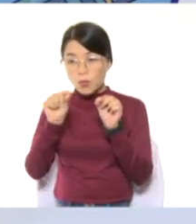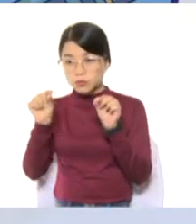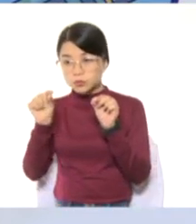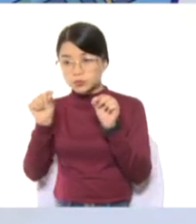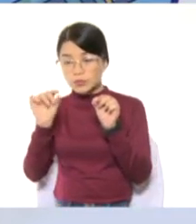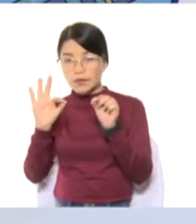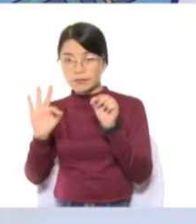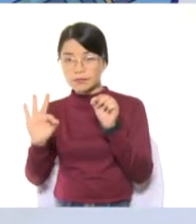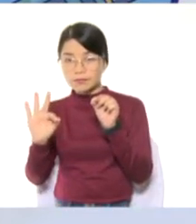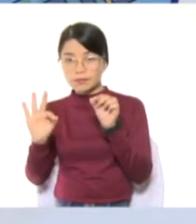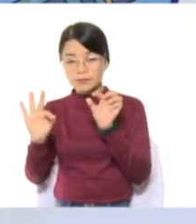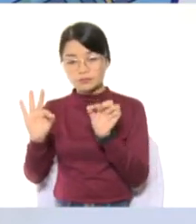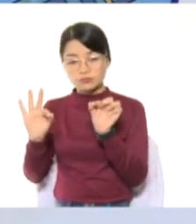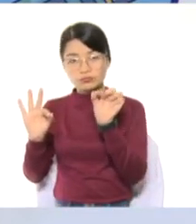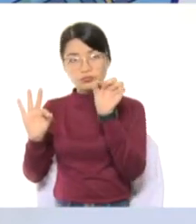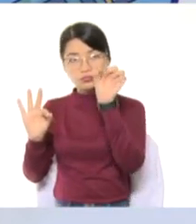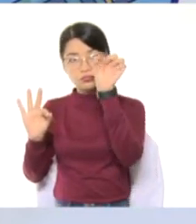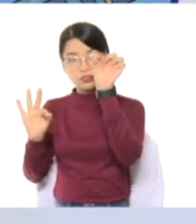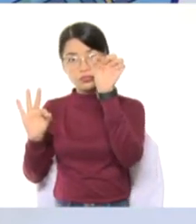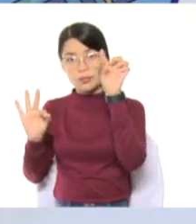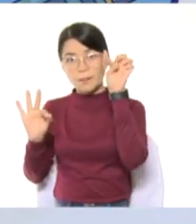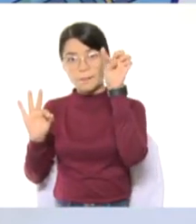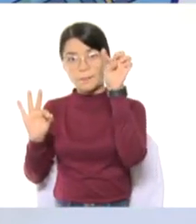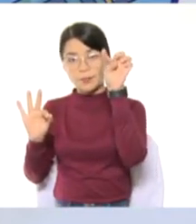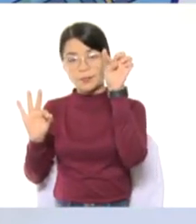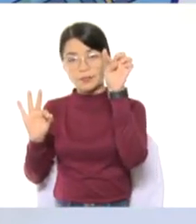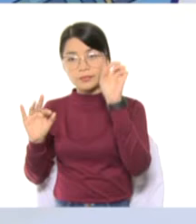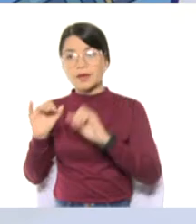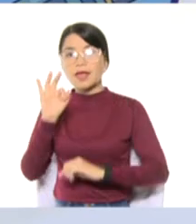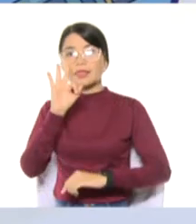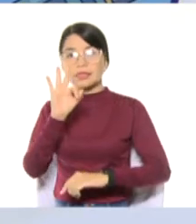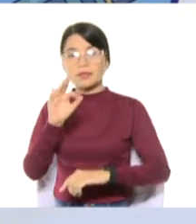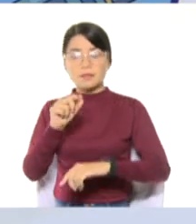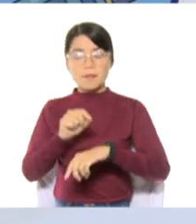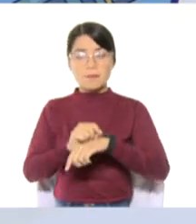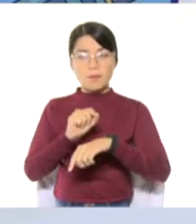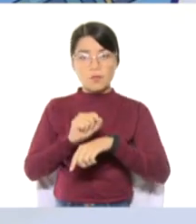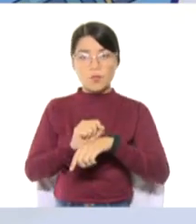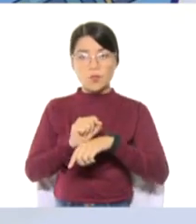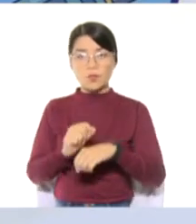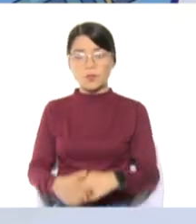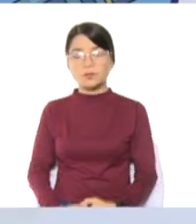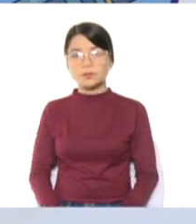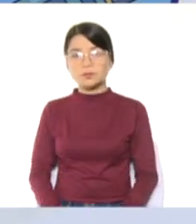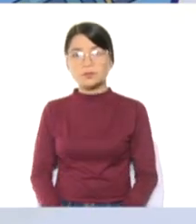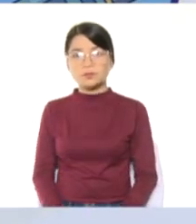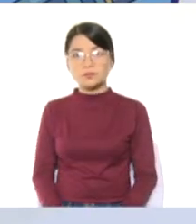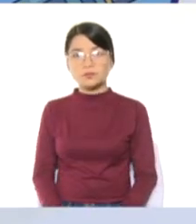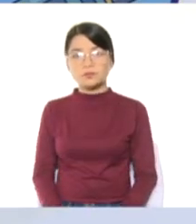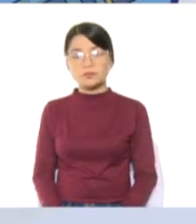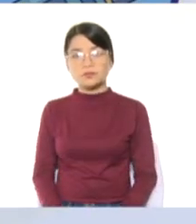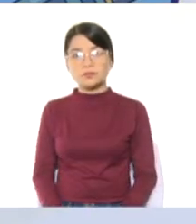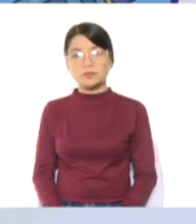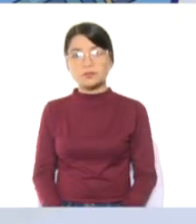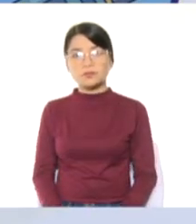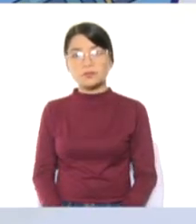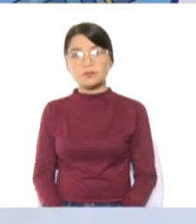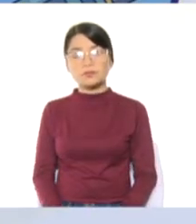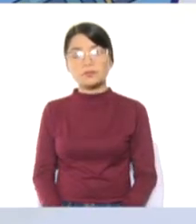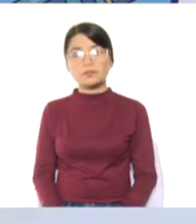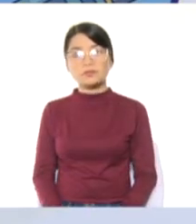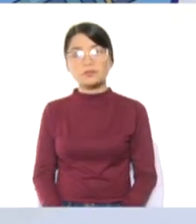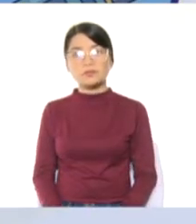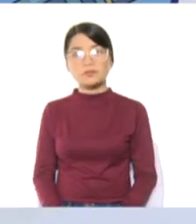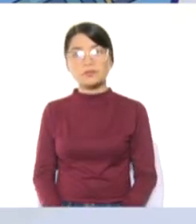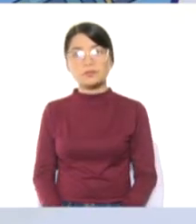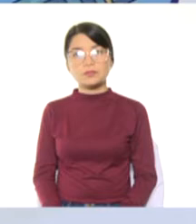¿ok? 3 en punto. Decimos 3 o'clock. Si pasaron 25 minutos, ¿verdad? Nosotros